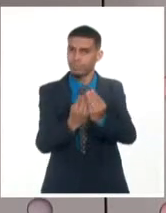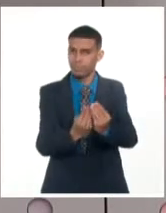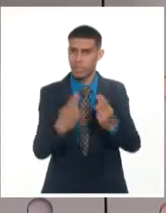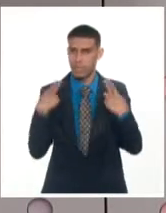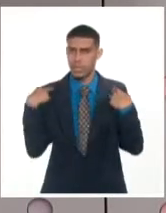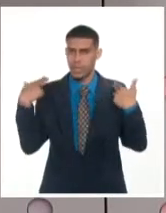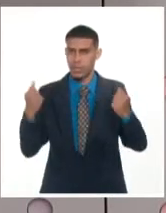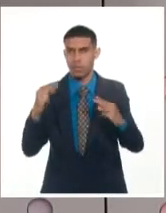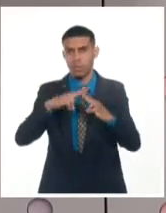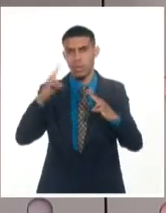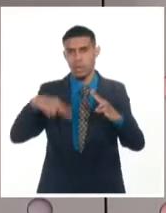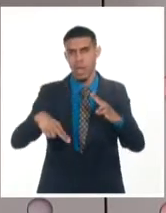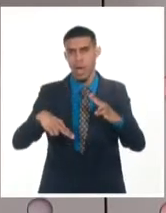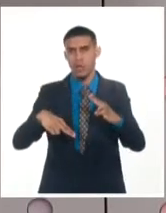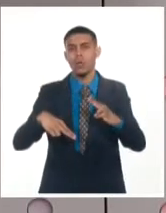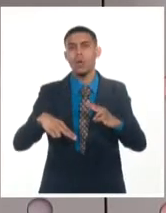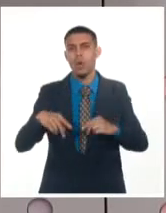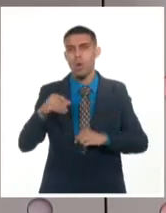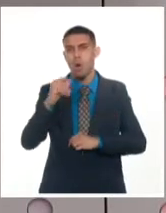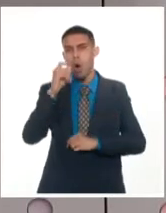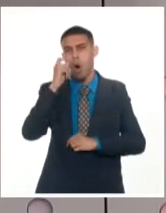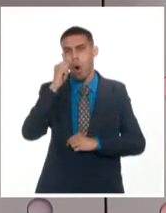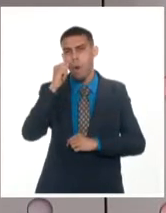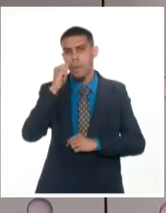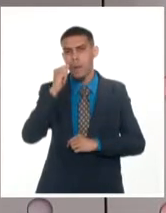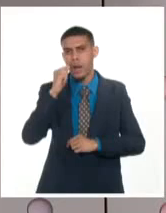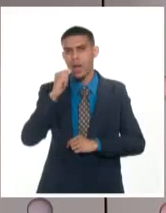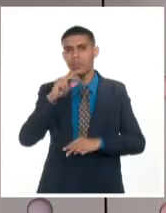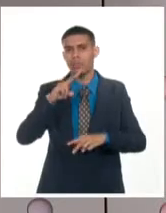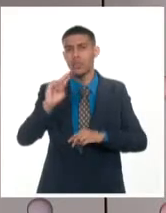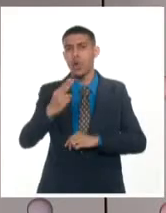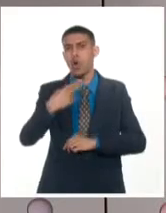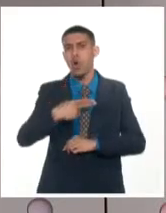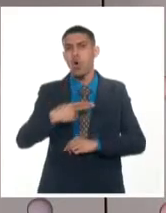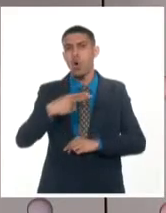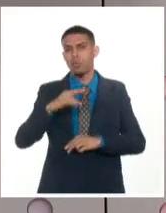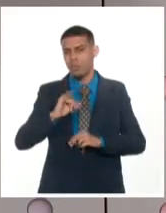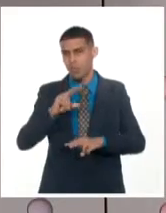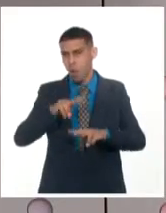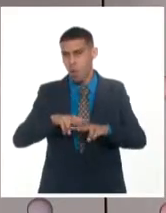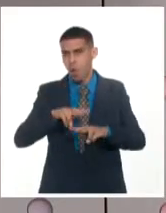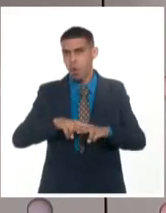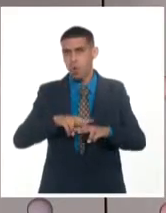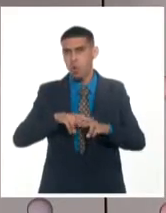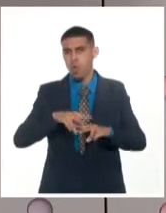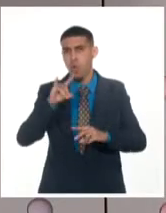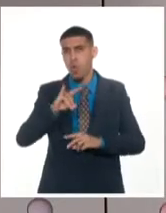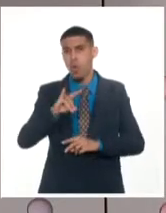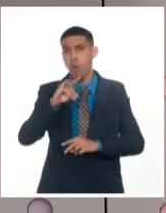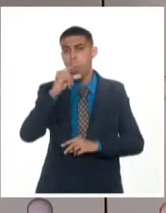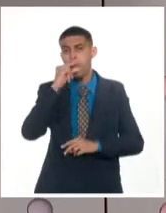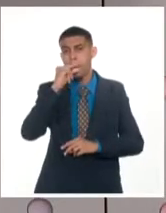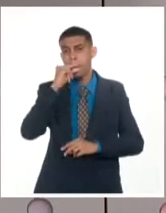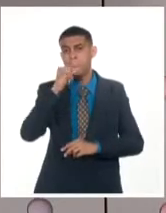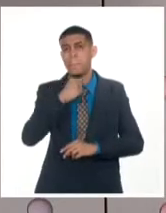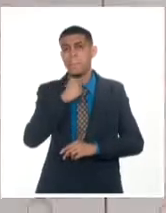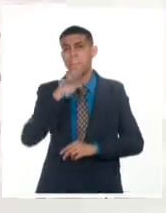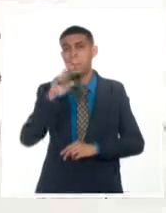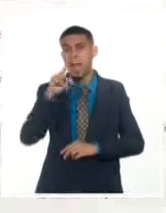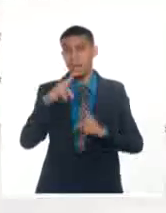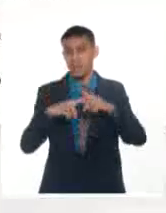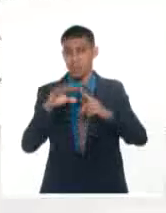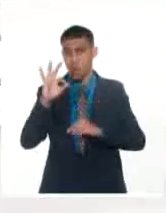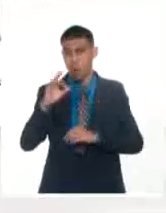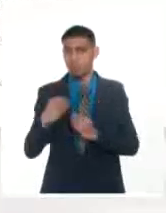y dramaturgo cubano Huberto Llamas el título de doctor honoris causa, en reconocimiento a su trayectoria profesional.